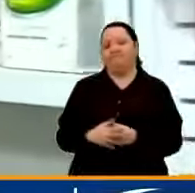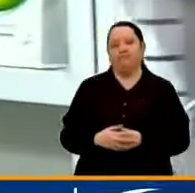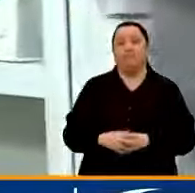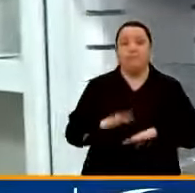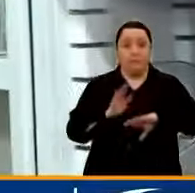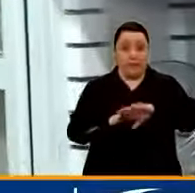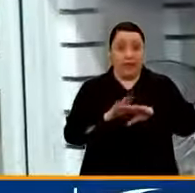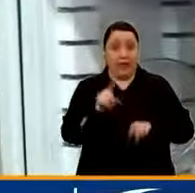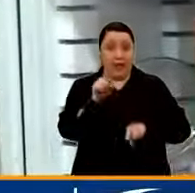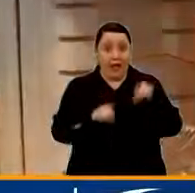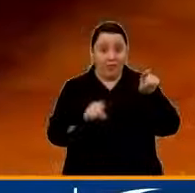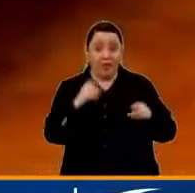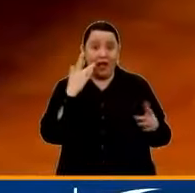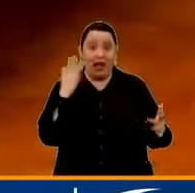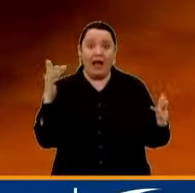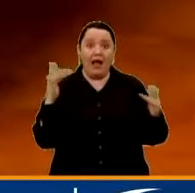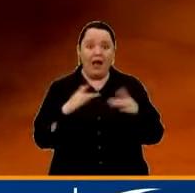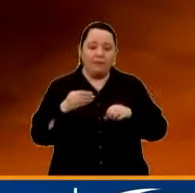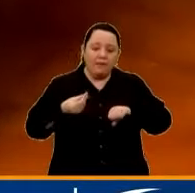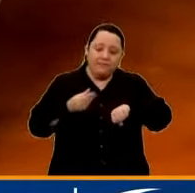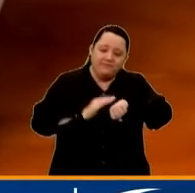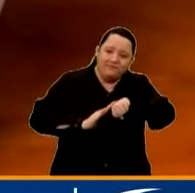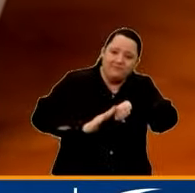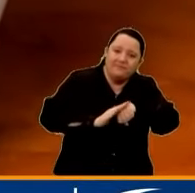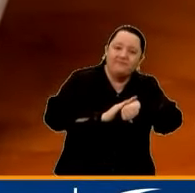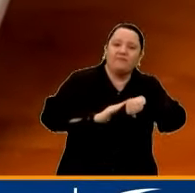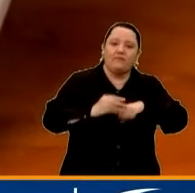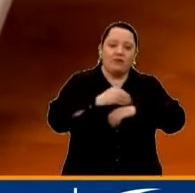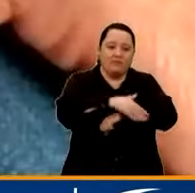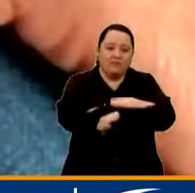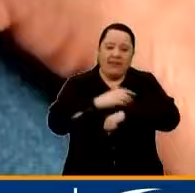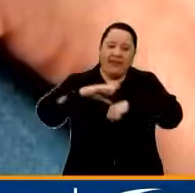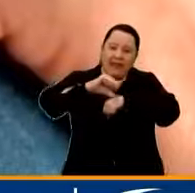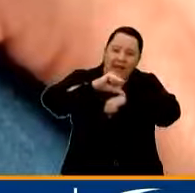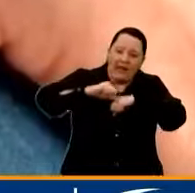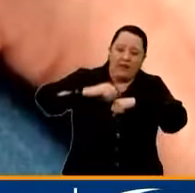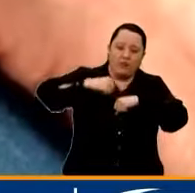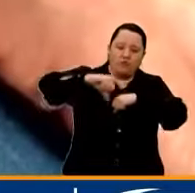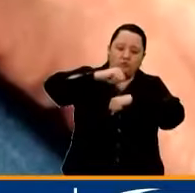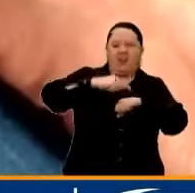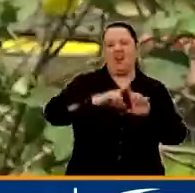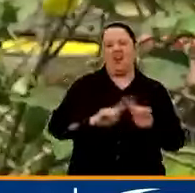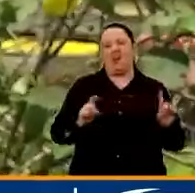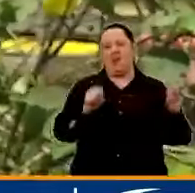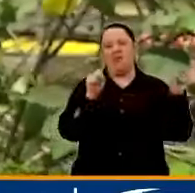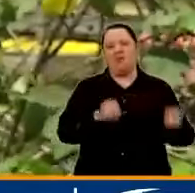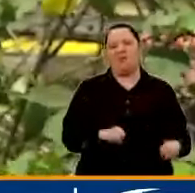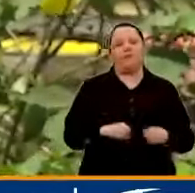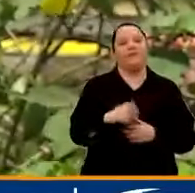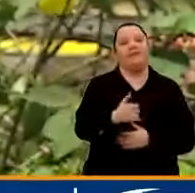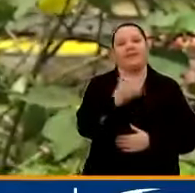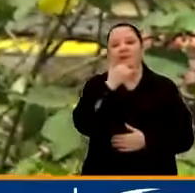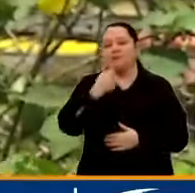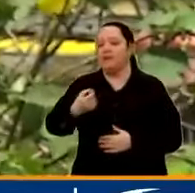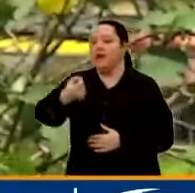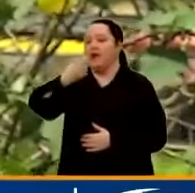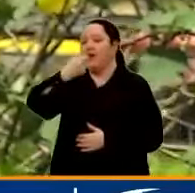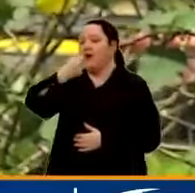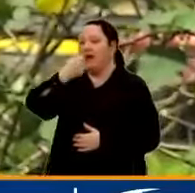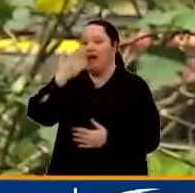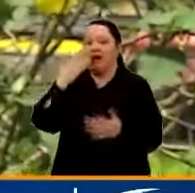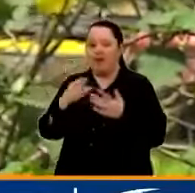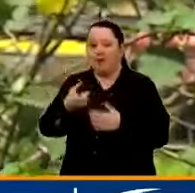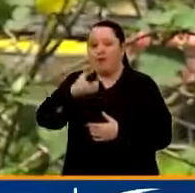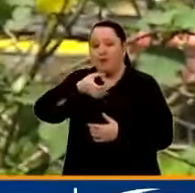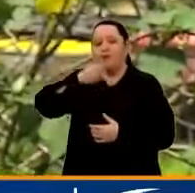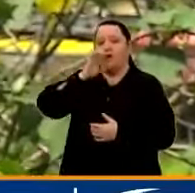presentaciones cuya vía de administración sea tópica, como cremas, ungüentos, geles y lociones. ¿Qué pasa el paciente que lo está tomando porque está con, ya